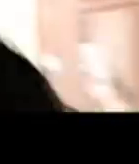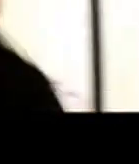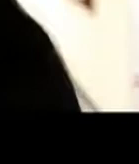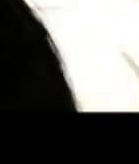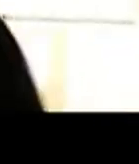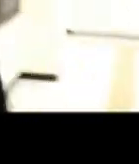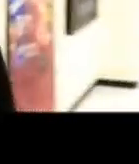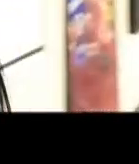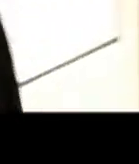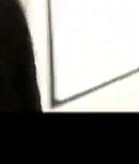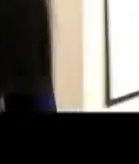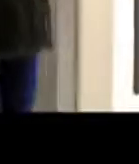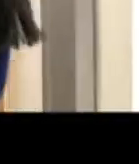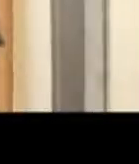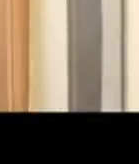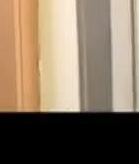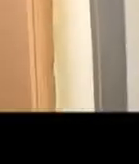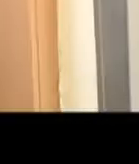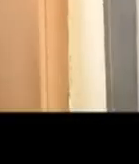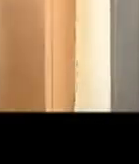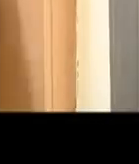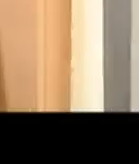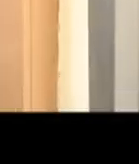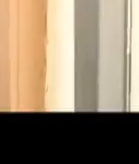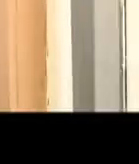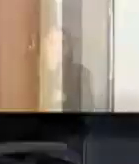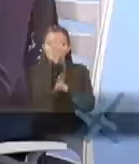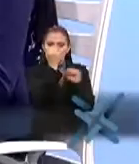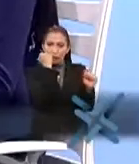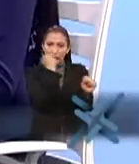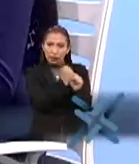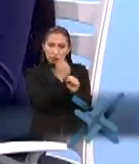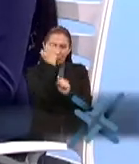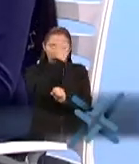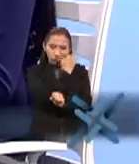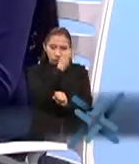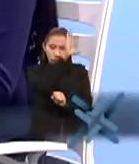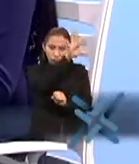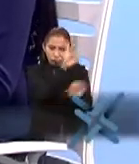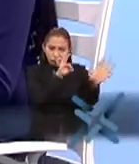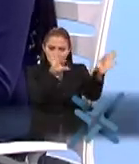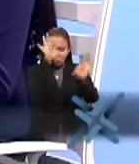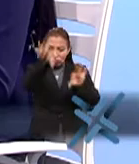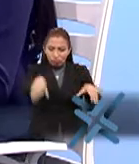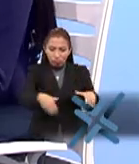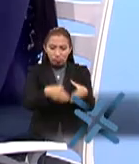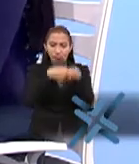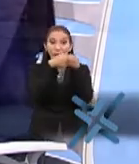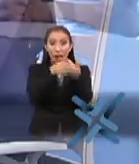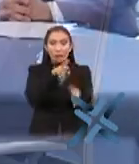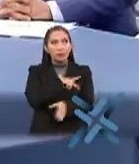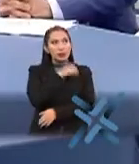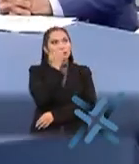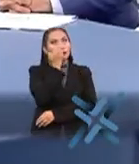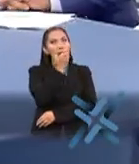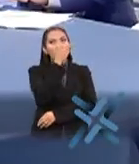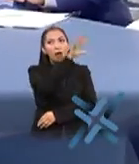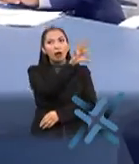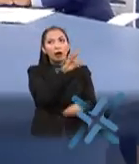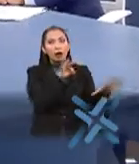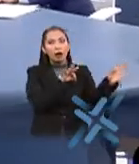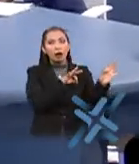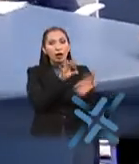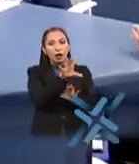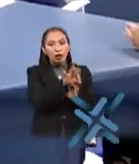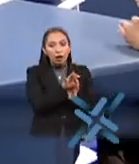lectura. El proceso duró aproximadamente 2 años de selección, de los cuales de mi escuela